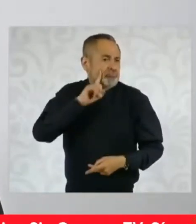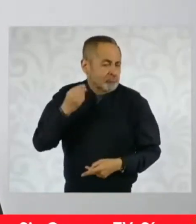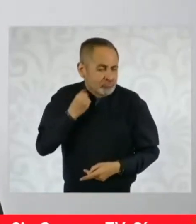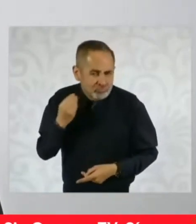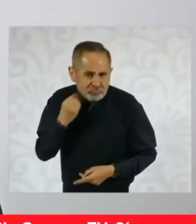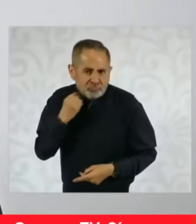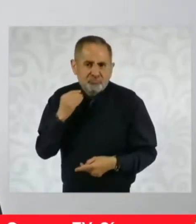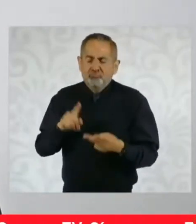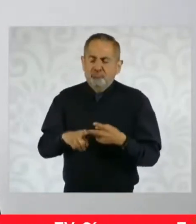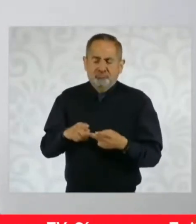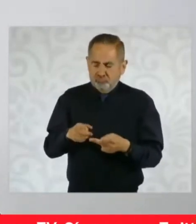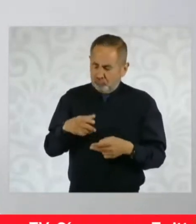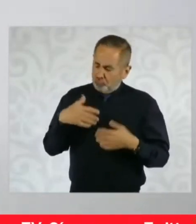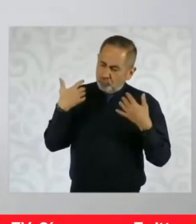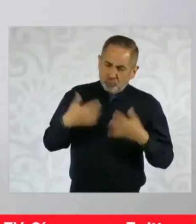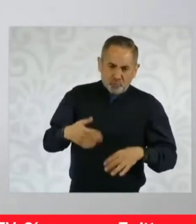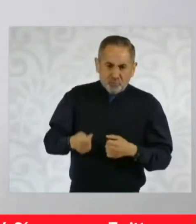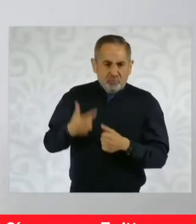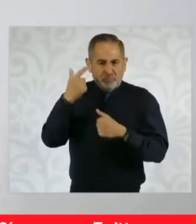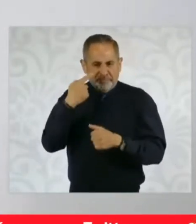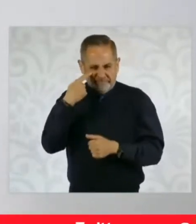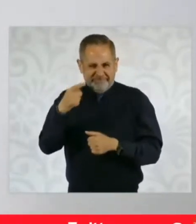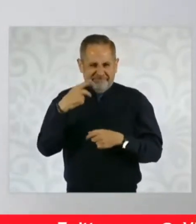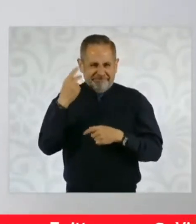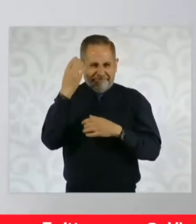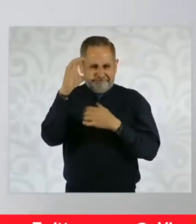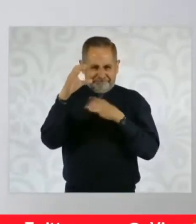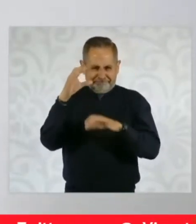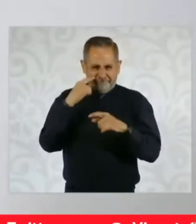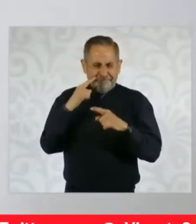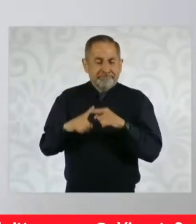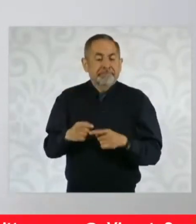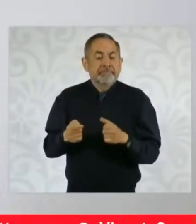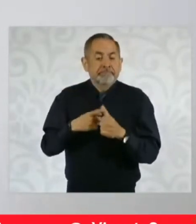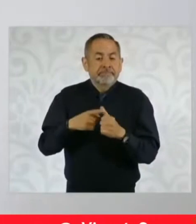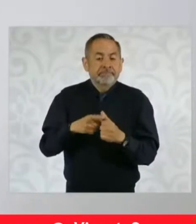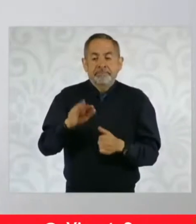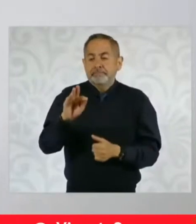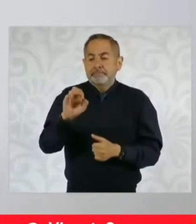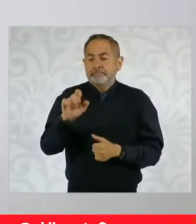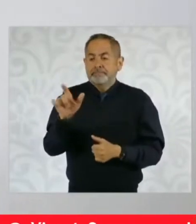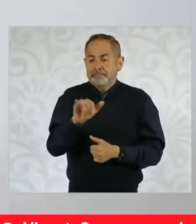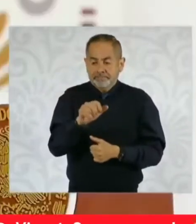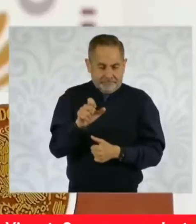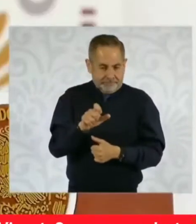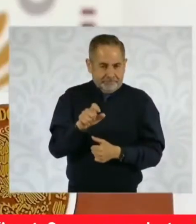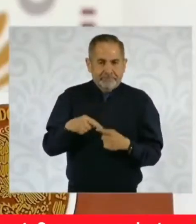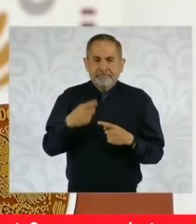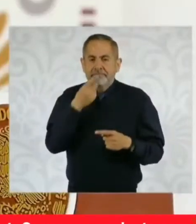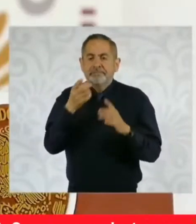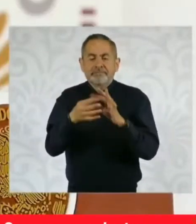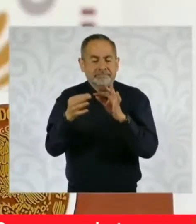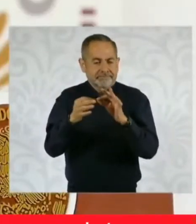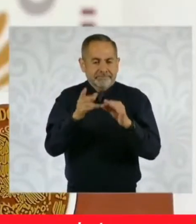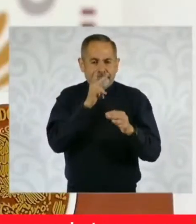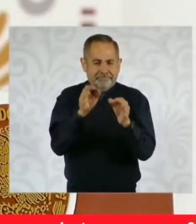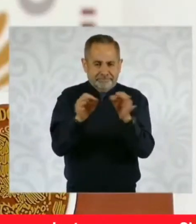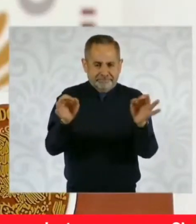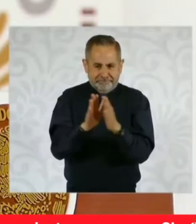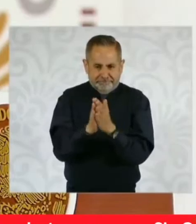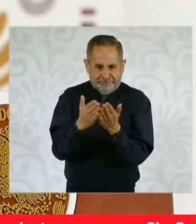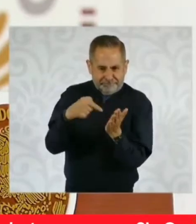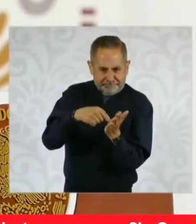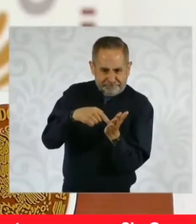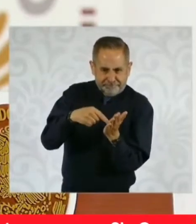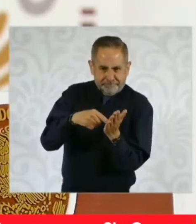pues nada más escuchemos dos fragmentos. El primero es de Félix Pallavicini, donde dice en su libro